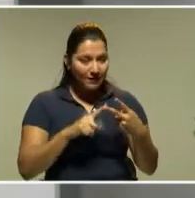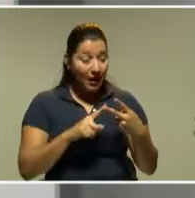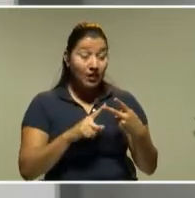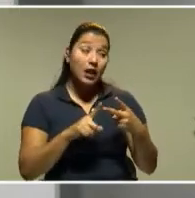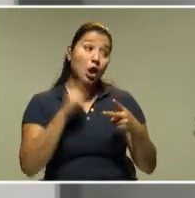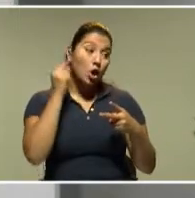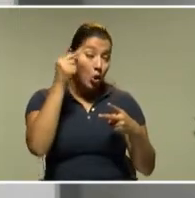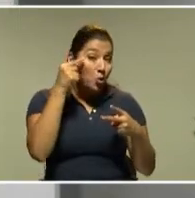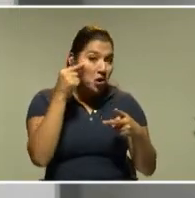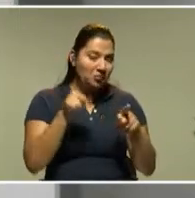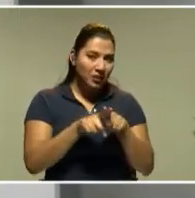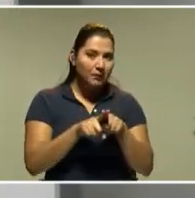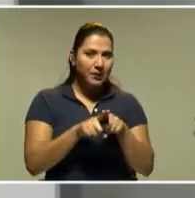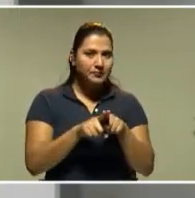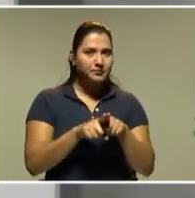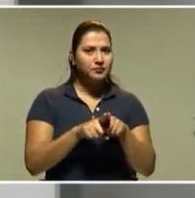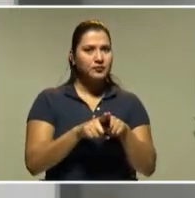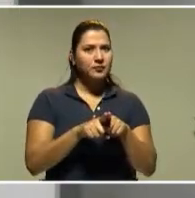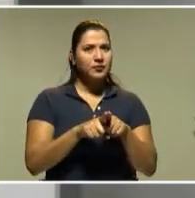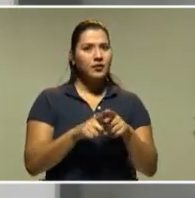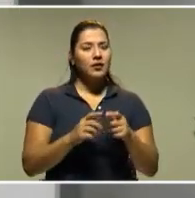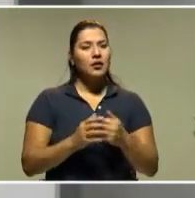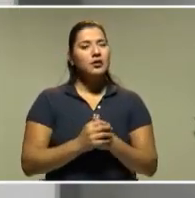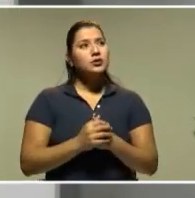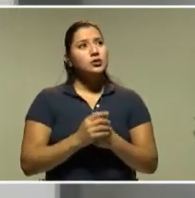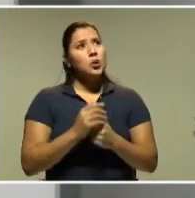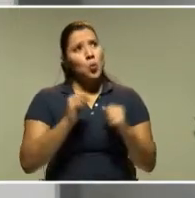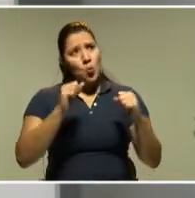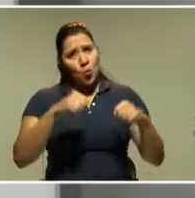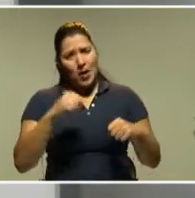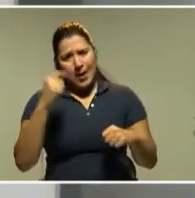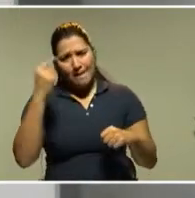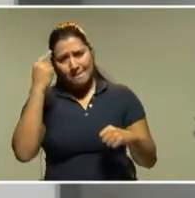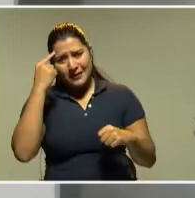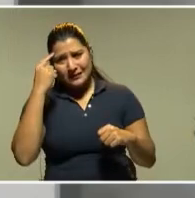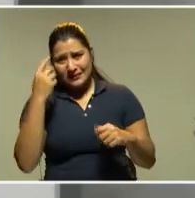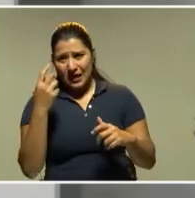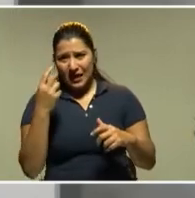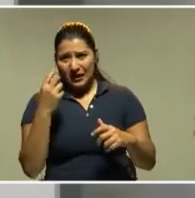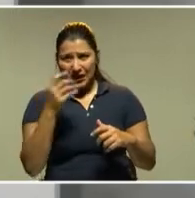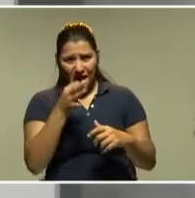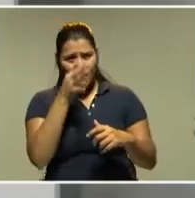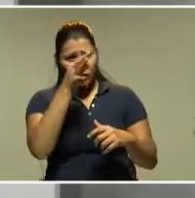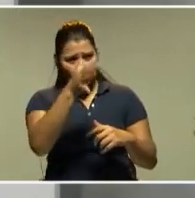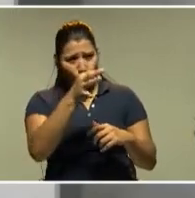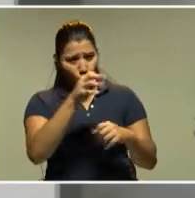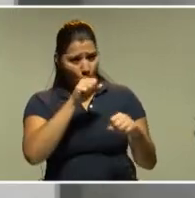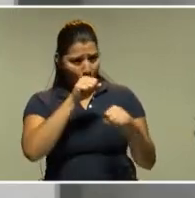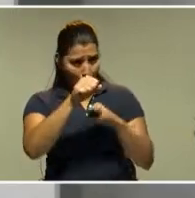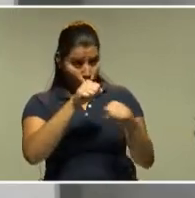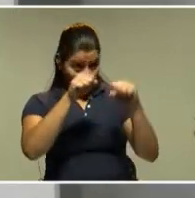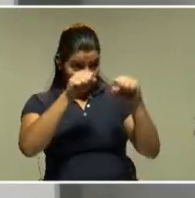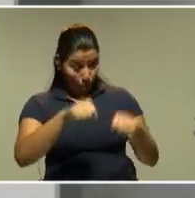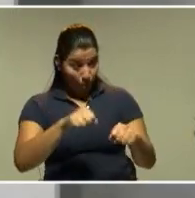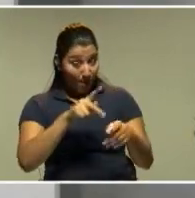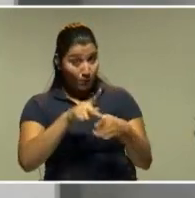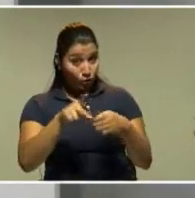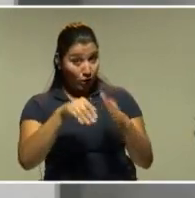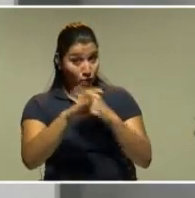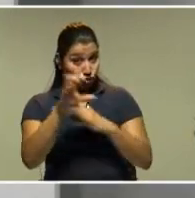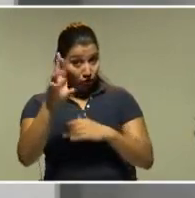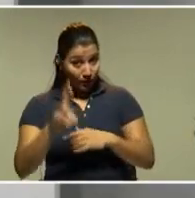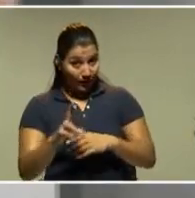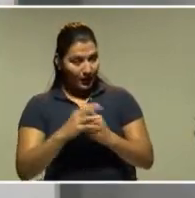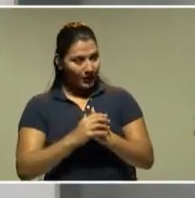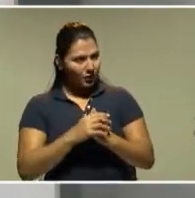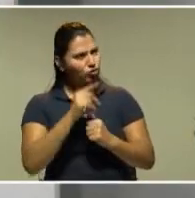incluso, ¿podría Yocasta pensarse y soñarse de que el boxeo se va a llegar a profesionalizar, que se diga, bueno, yo voy a vivir del